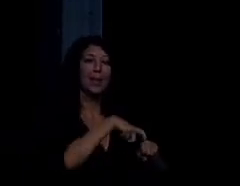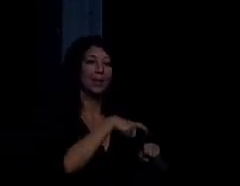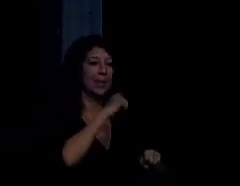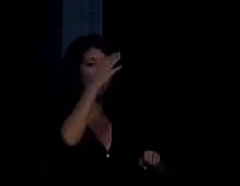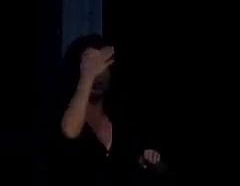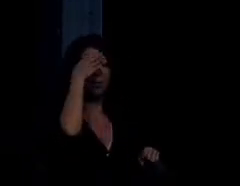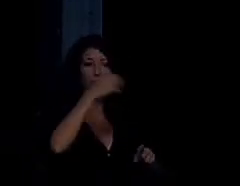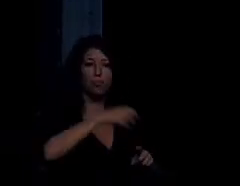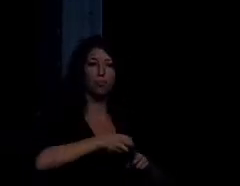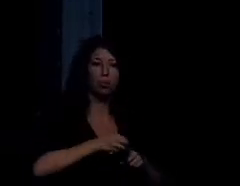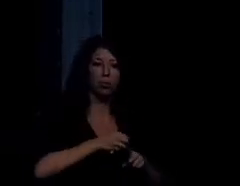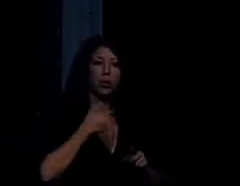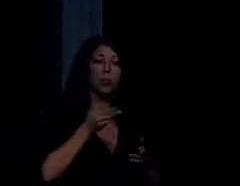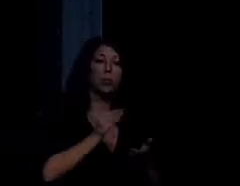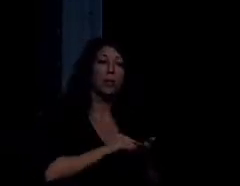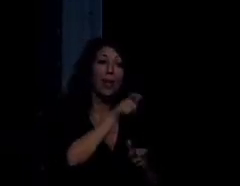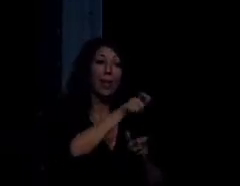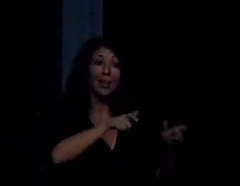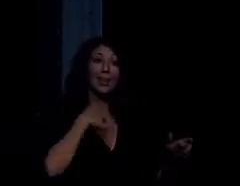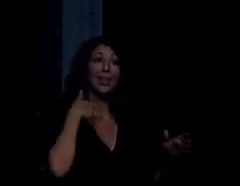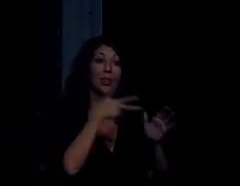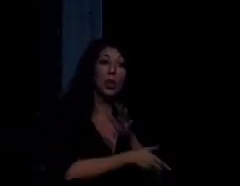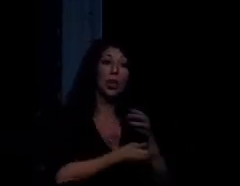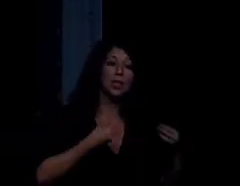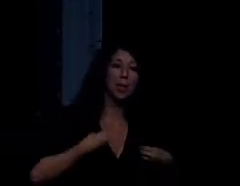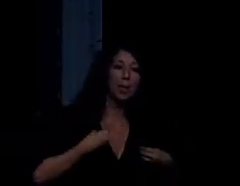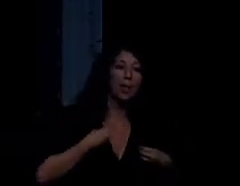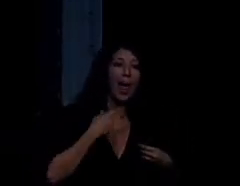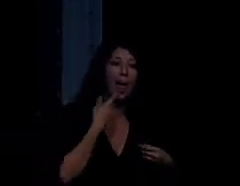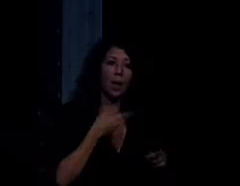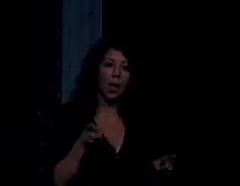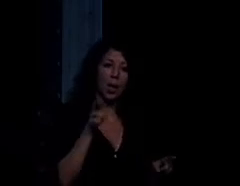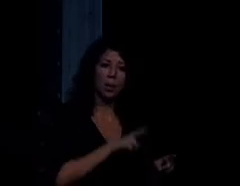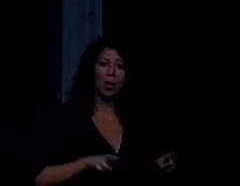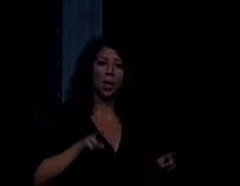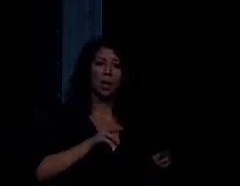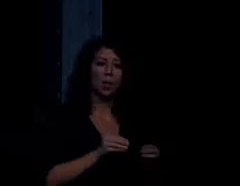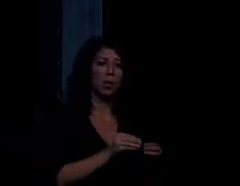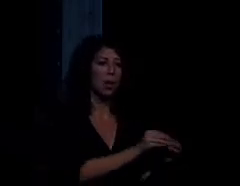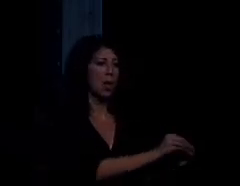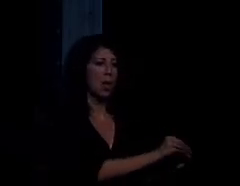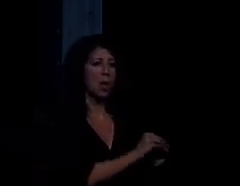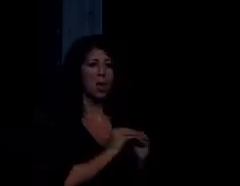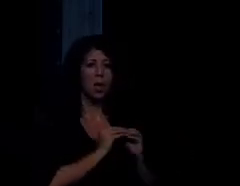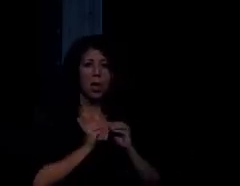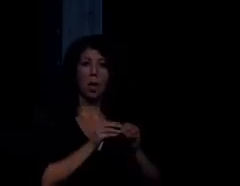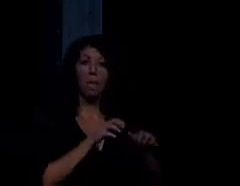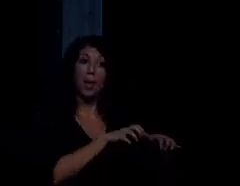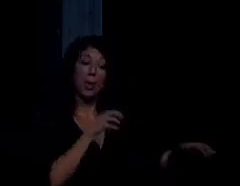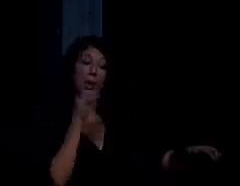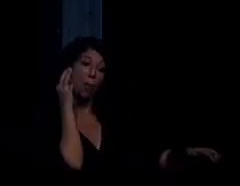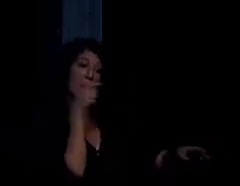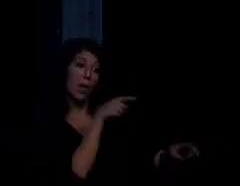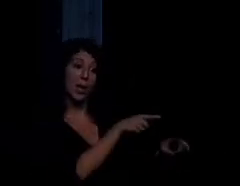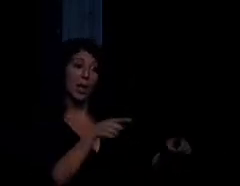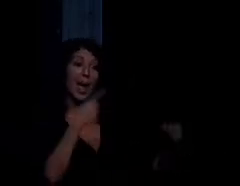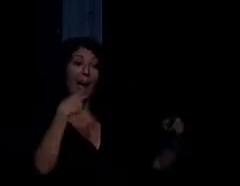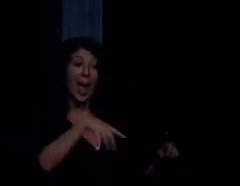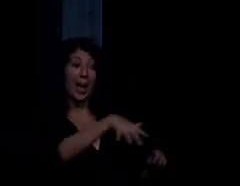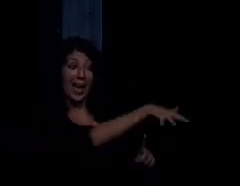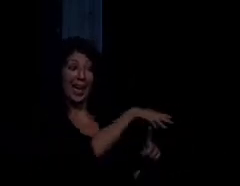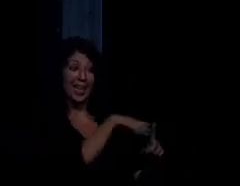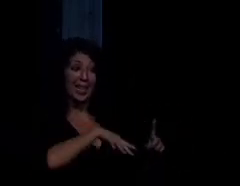fundamental y que se repite en casi todas las historias de vida es que todas, en un momento dado de sus vidas, se encuentran en escenarios donde lo